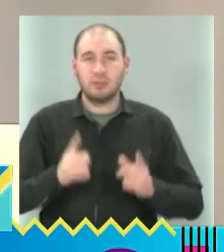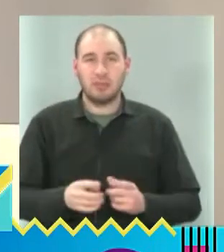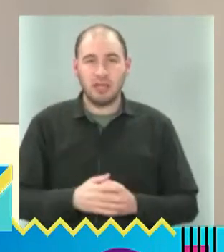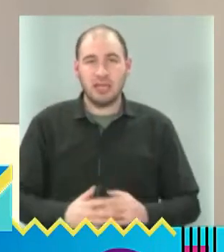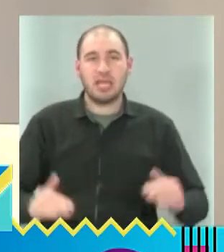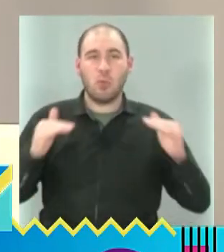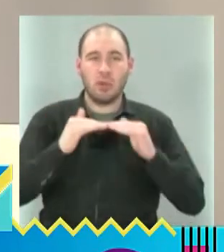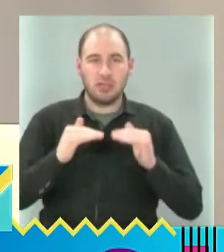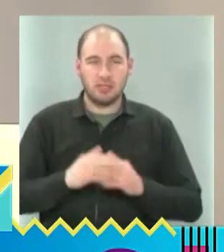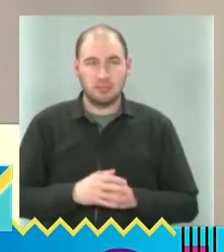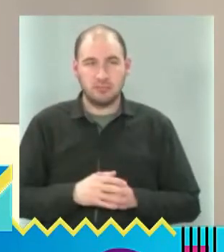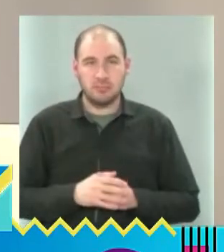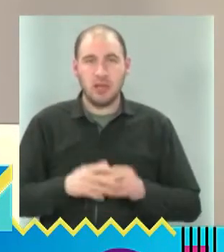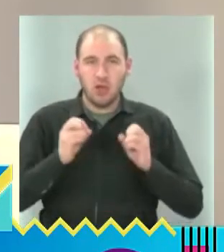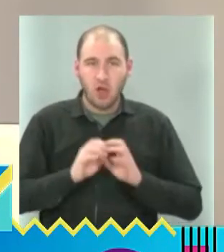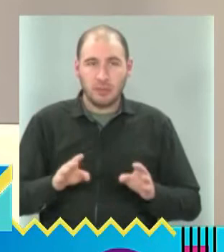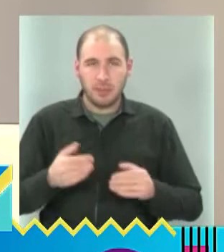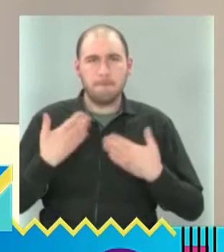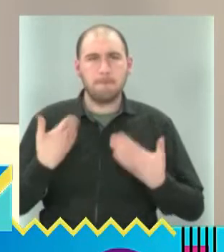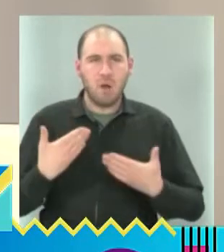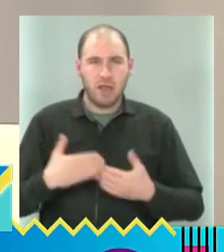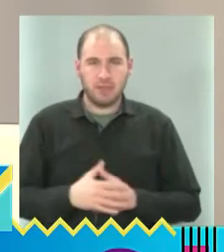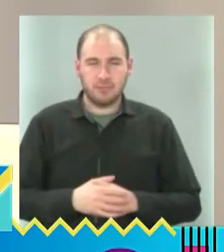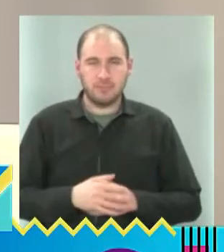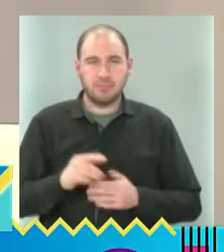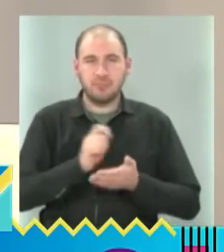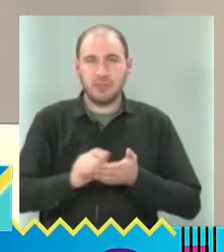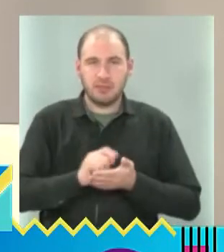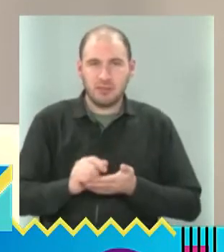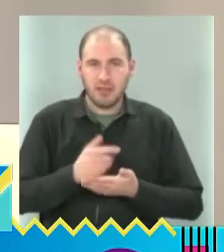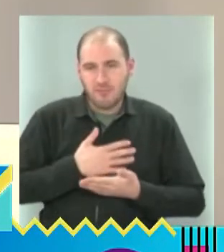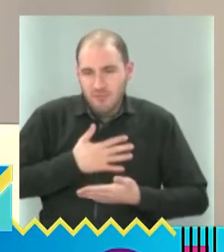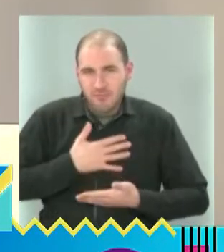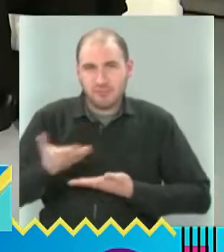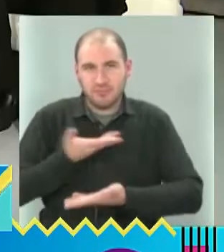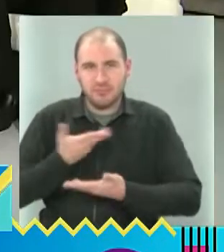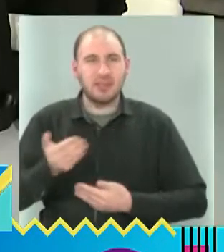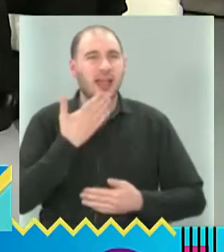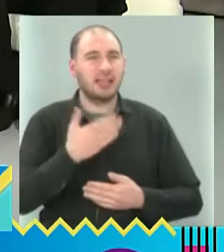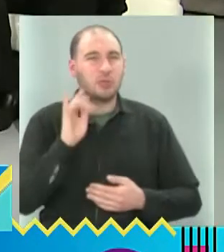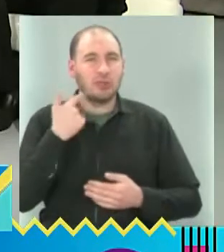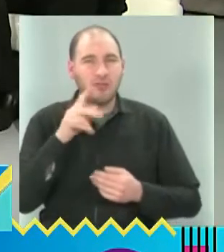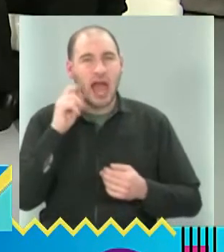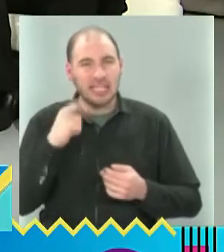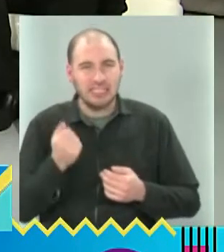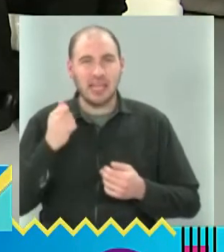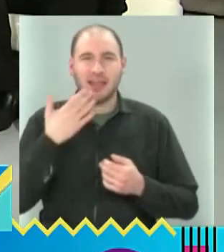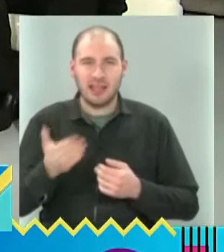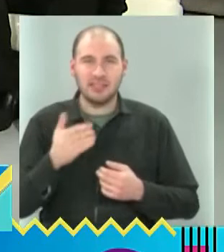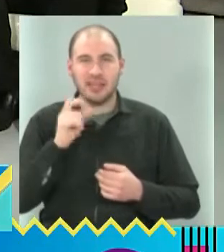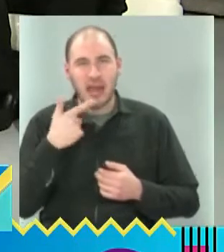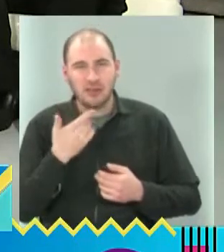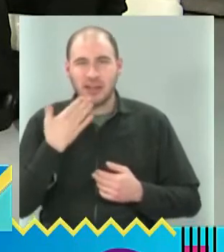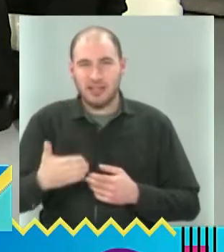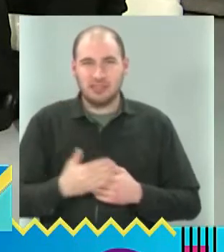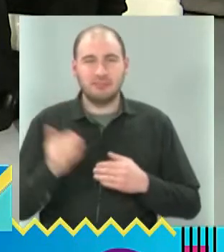la igualdad empieza por ser capaces de escribir afecto entre nosotros. Gustavo, muchas gracias. Alicia, muchas gracias. Carlos,